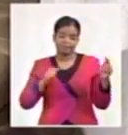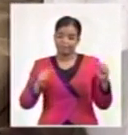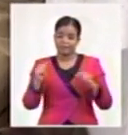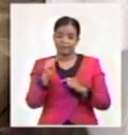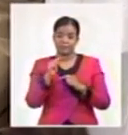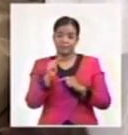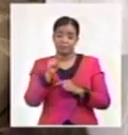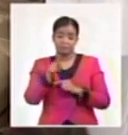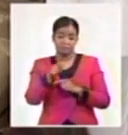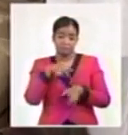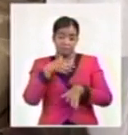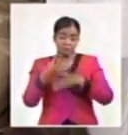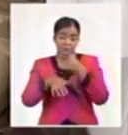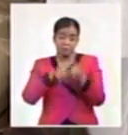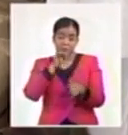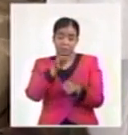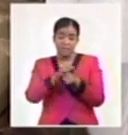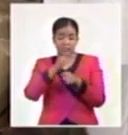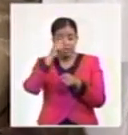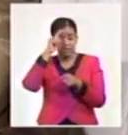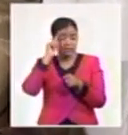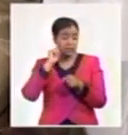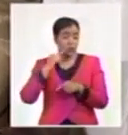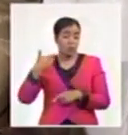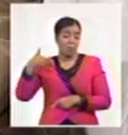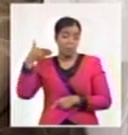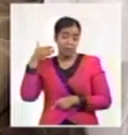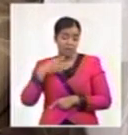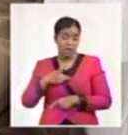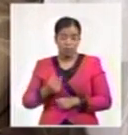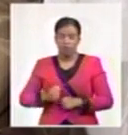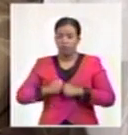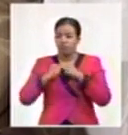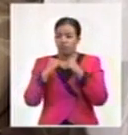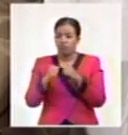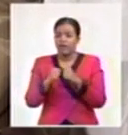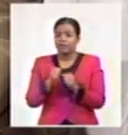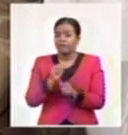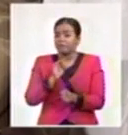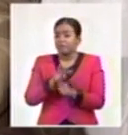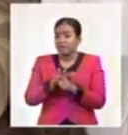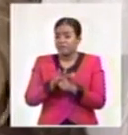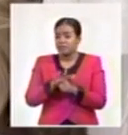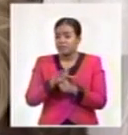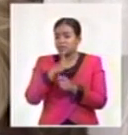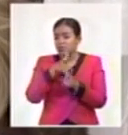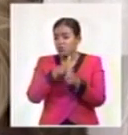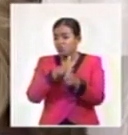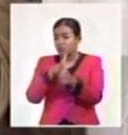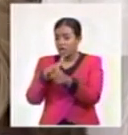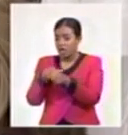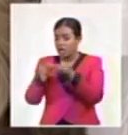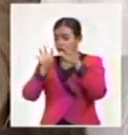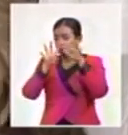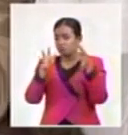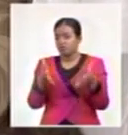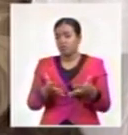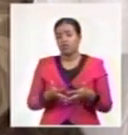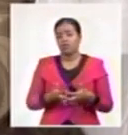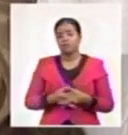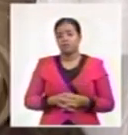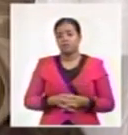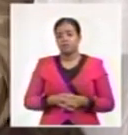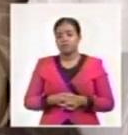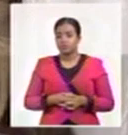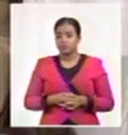siglo pasado con mucha fuerza a partir de la Segunda Guerra Mundial, durante todo el largo periodo de